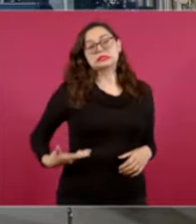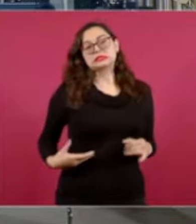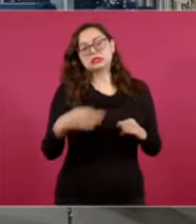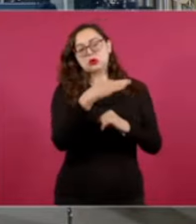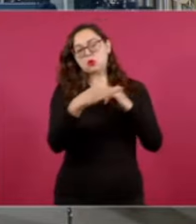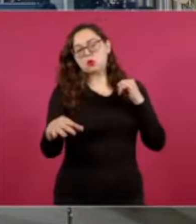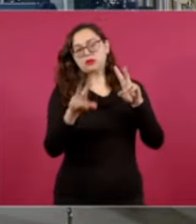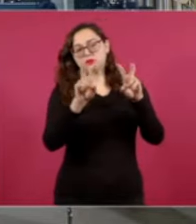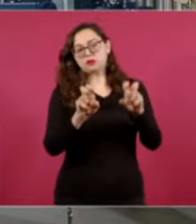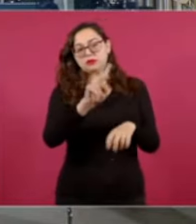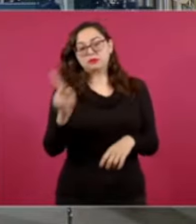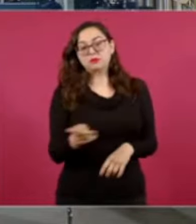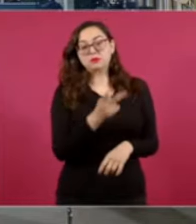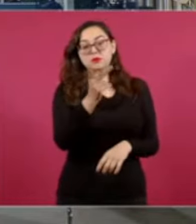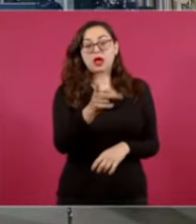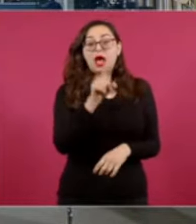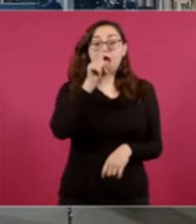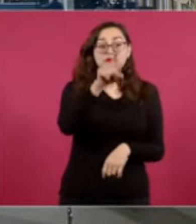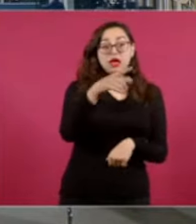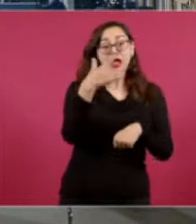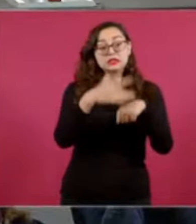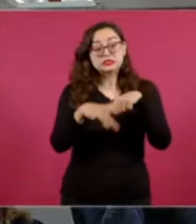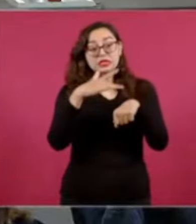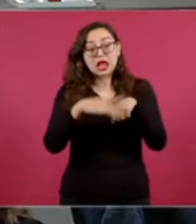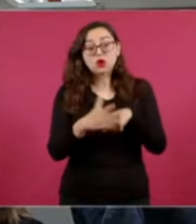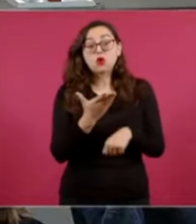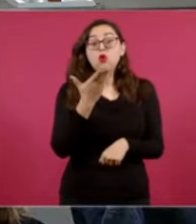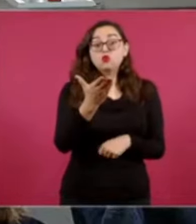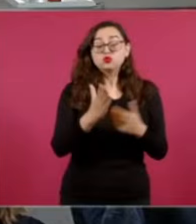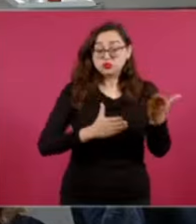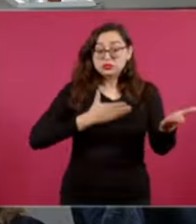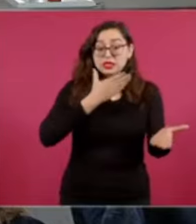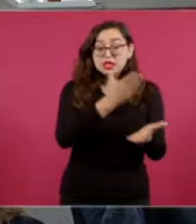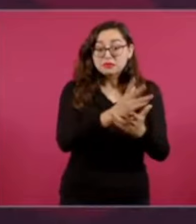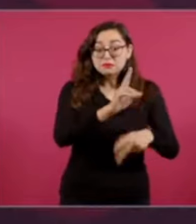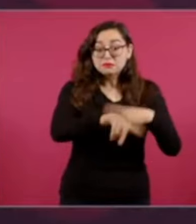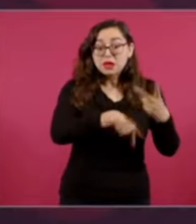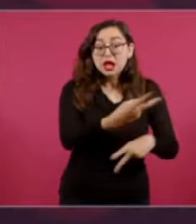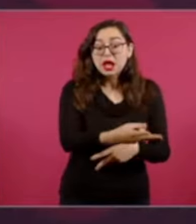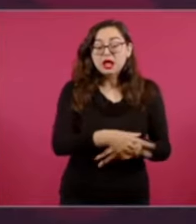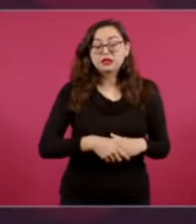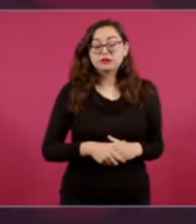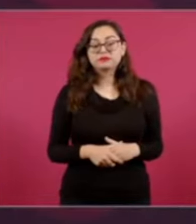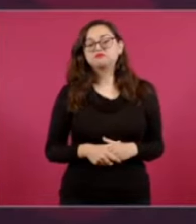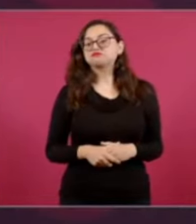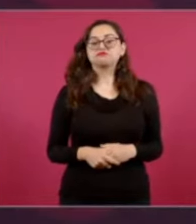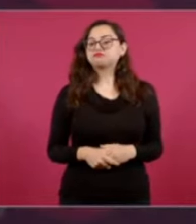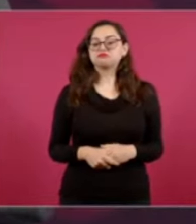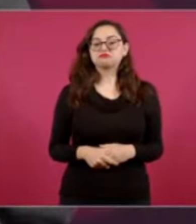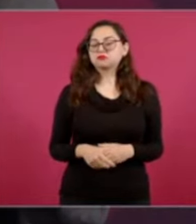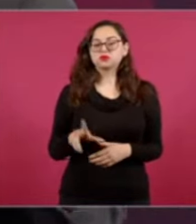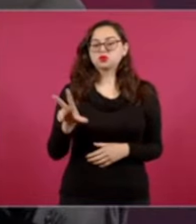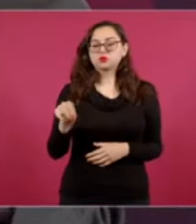pensado acudir ahí a Chalco en lo que tiene que ver con estas giras para concluir su gobierno? No, porque